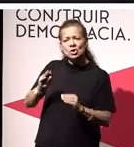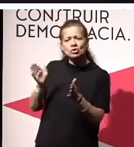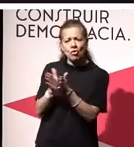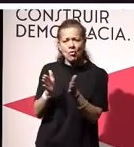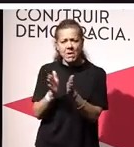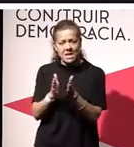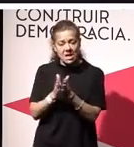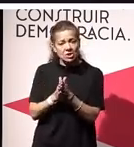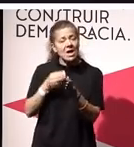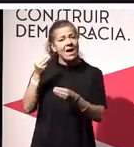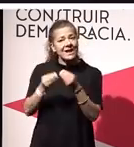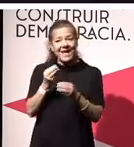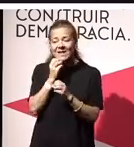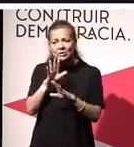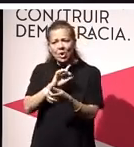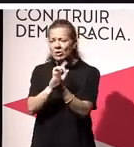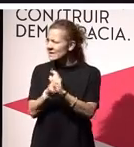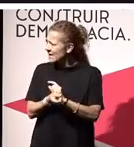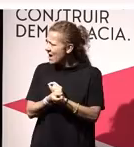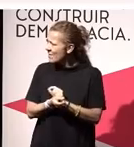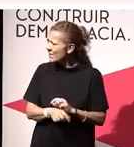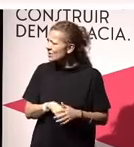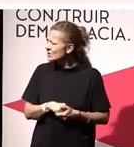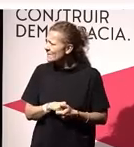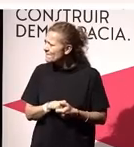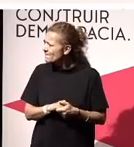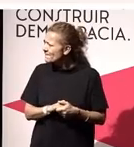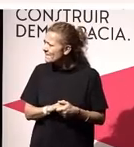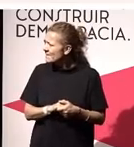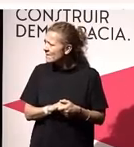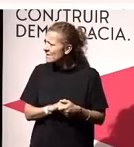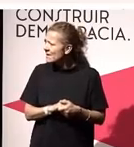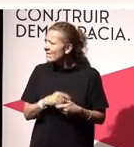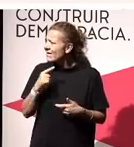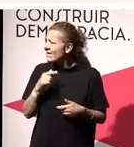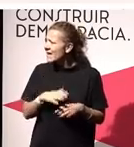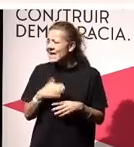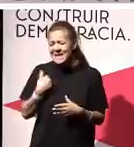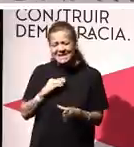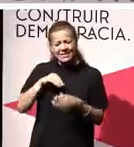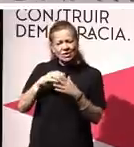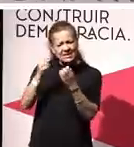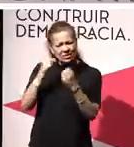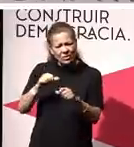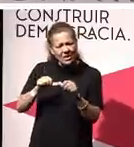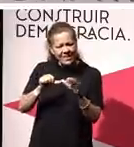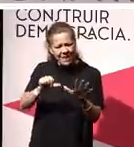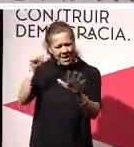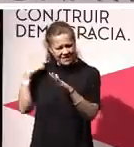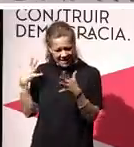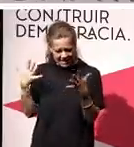que llevan dejándose la piel por el derecho a la vivienda, primero en las calles y después en las instituciones desde hace más de 10 años.